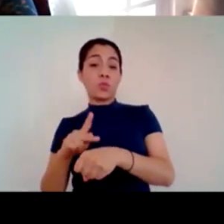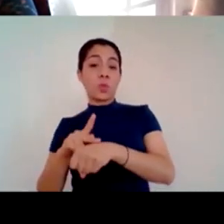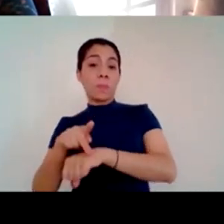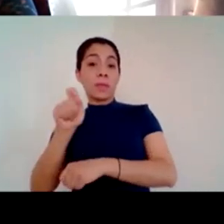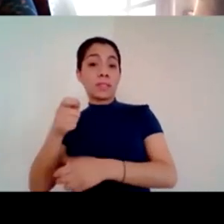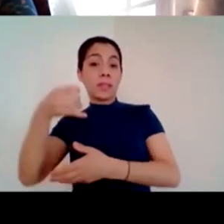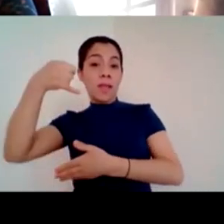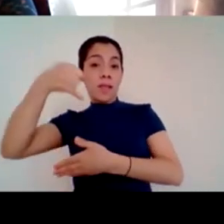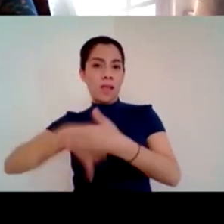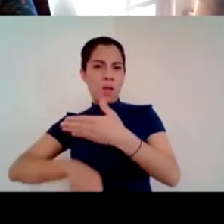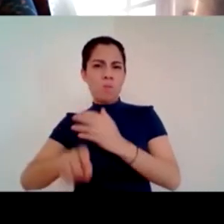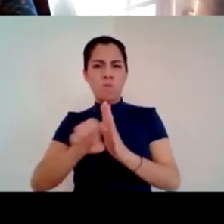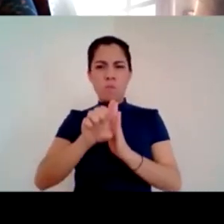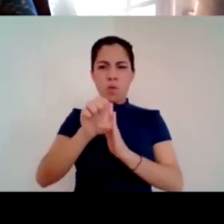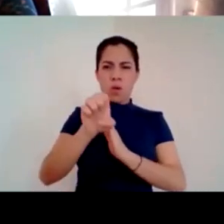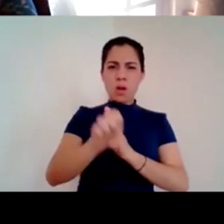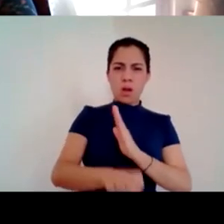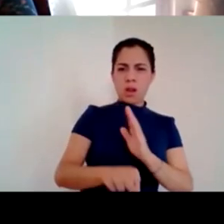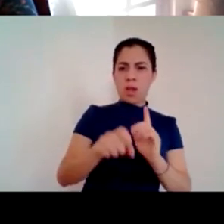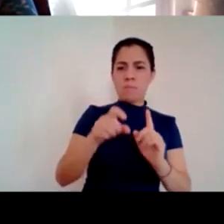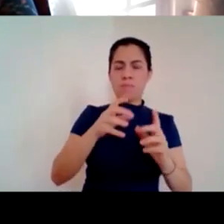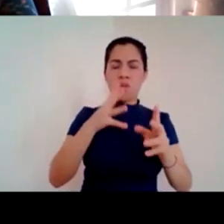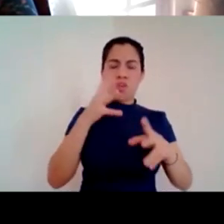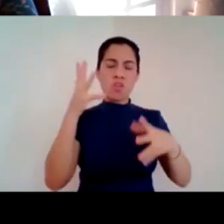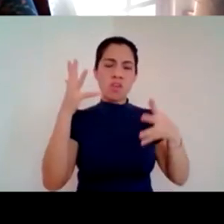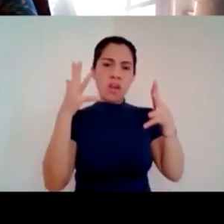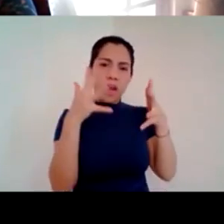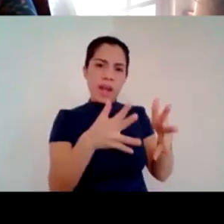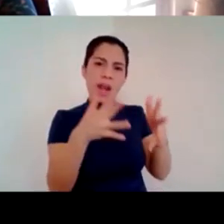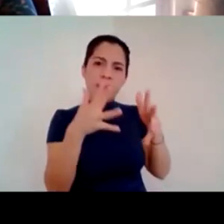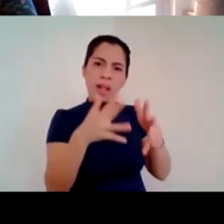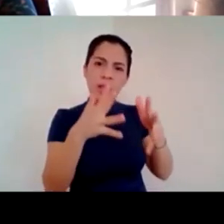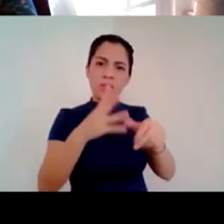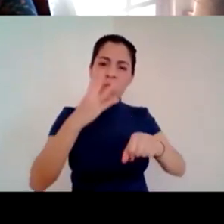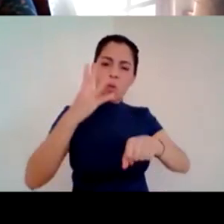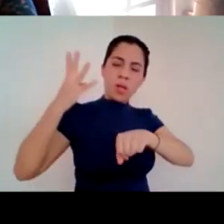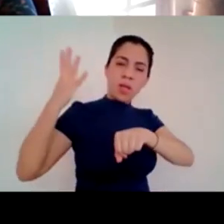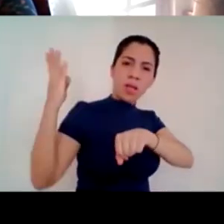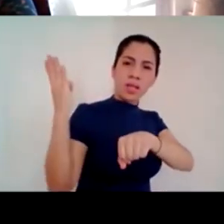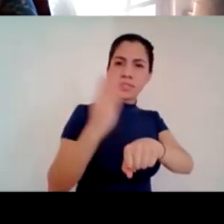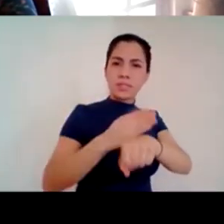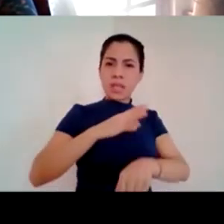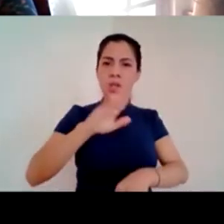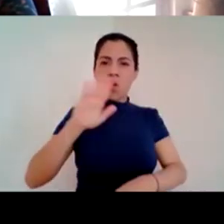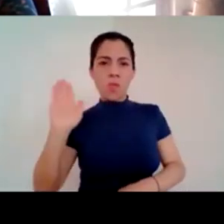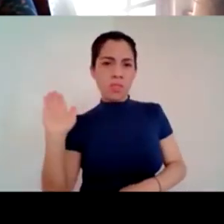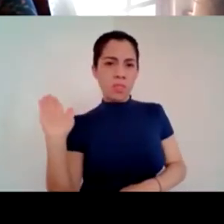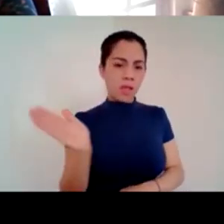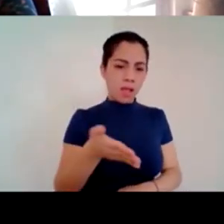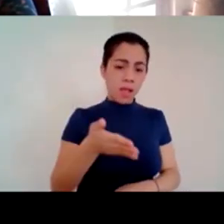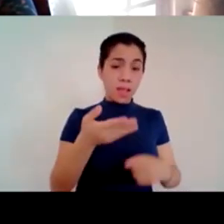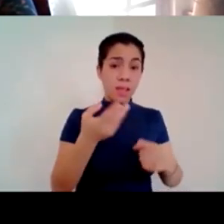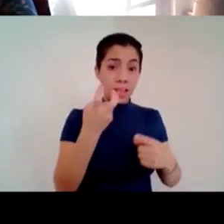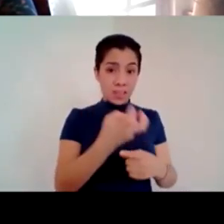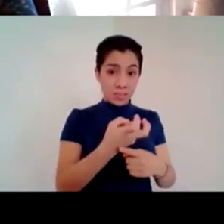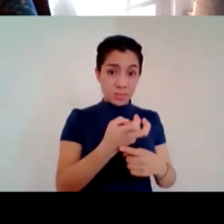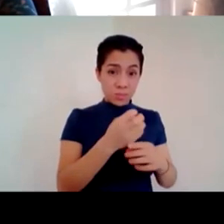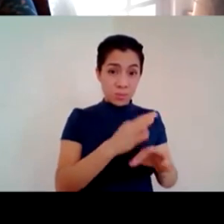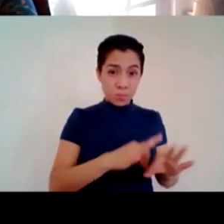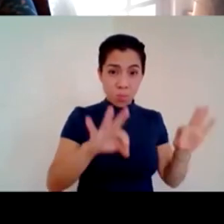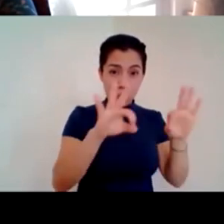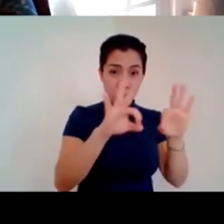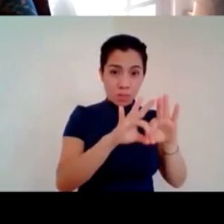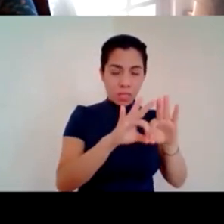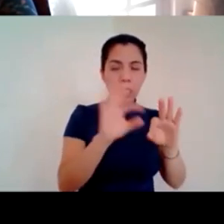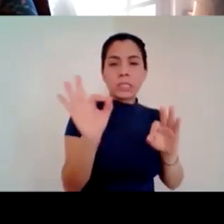el grito la nalgada como bien se ha colocado aquí lo más importante no es la huella que